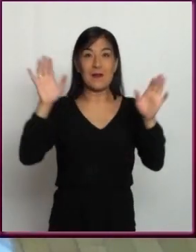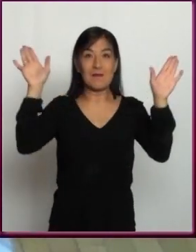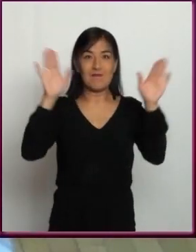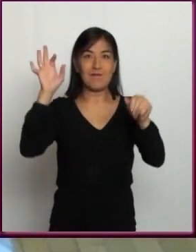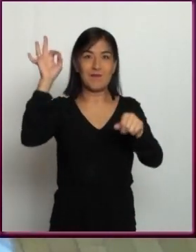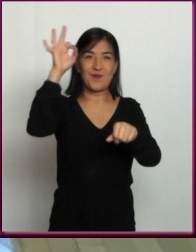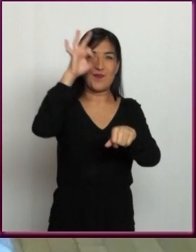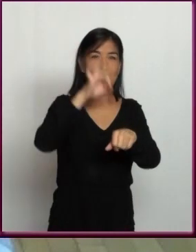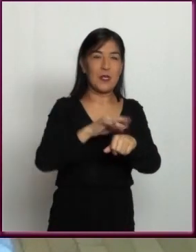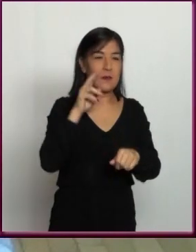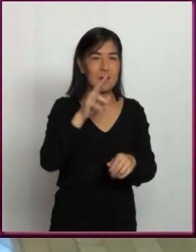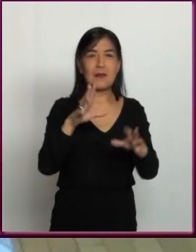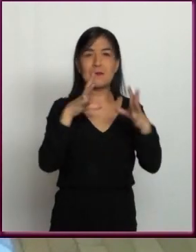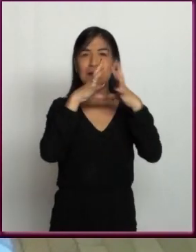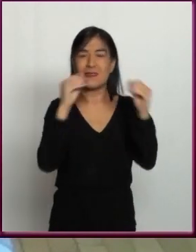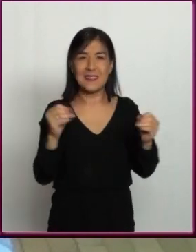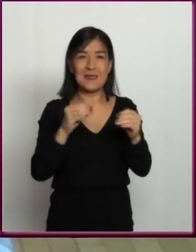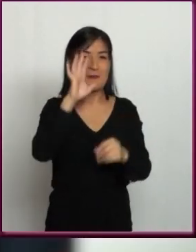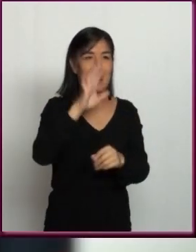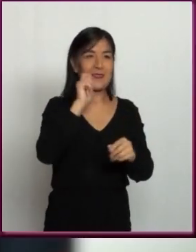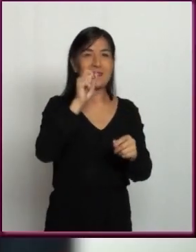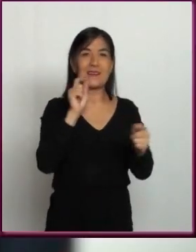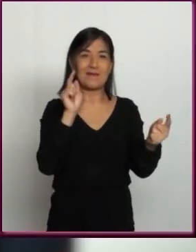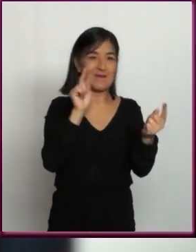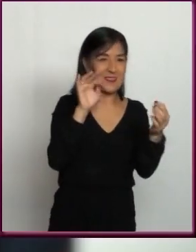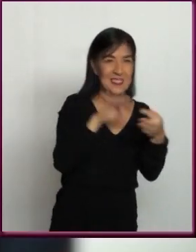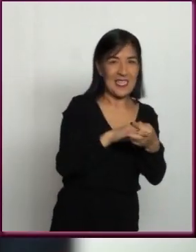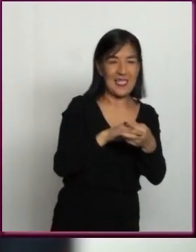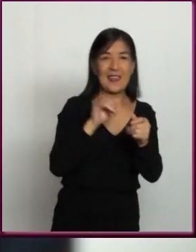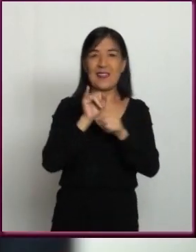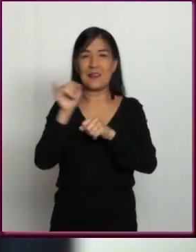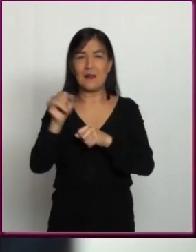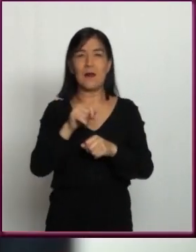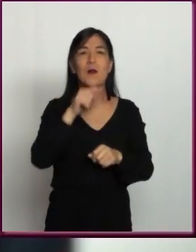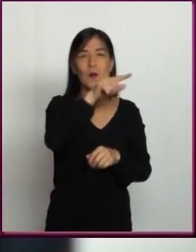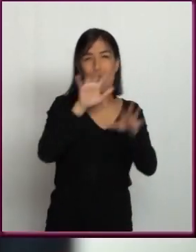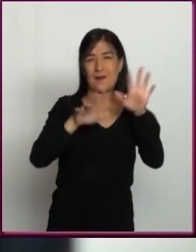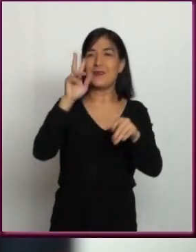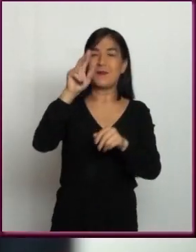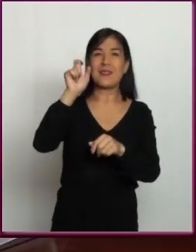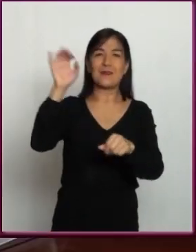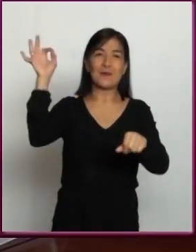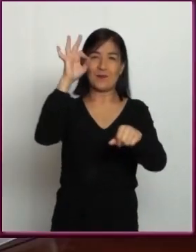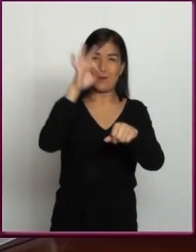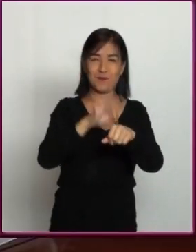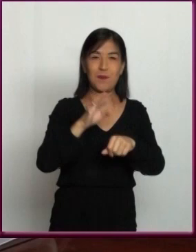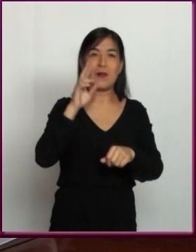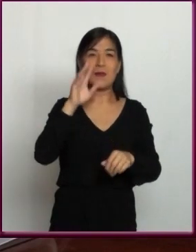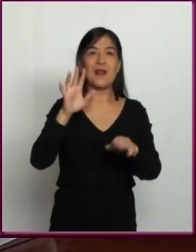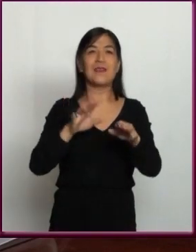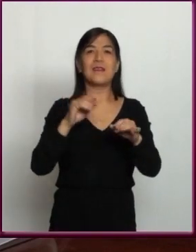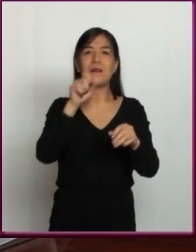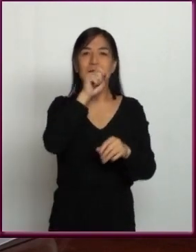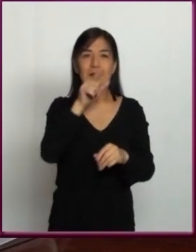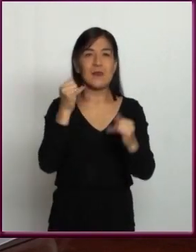que es muy rápido y por lo tanto que está muy cerca. No sé si te has fijado que muchas moscas acostumbran a dar vueltas